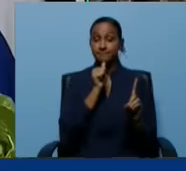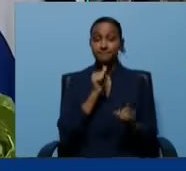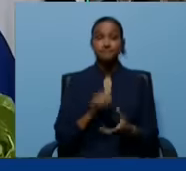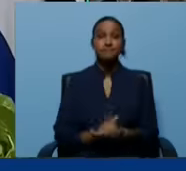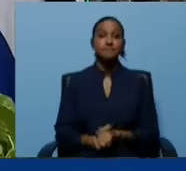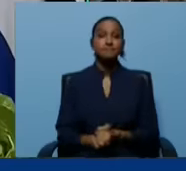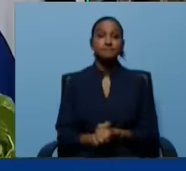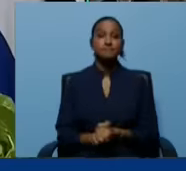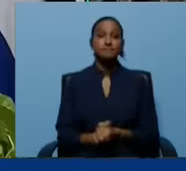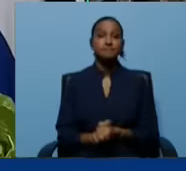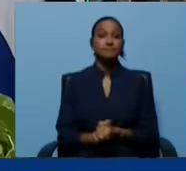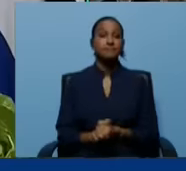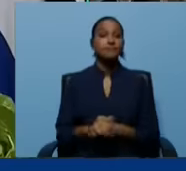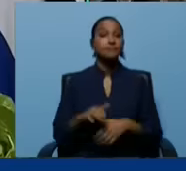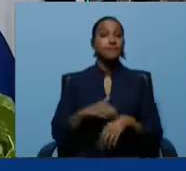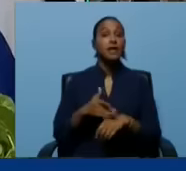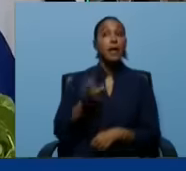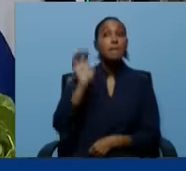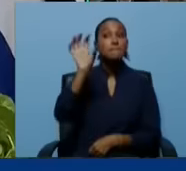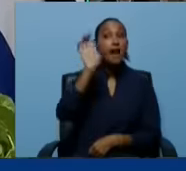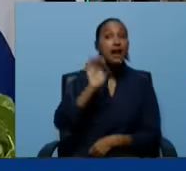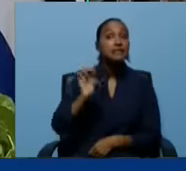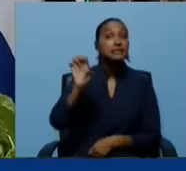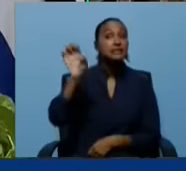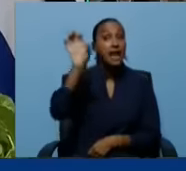en los países europeos